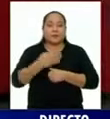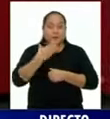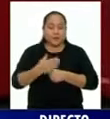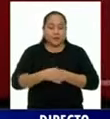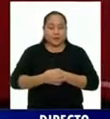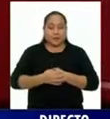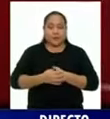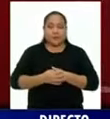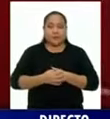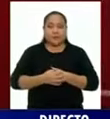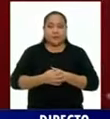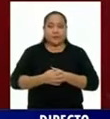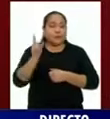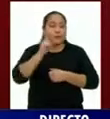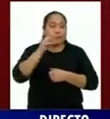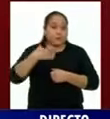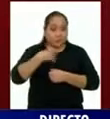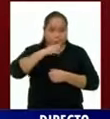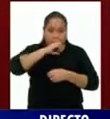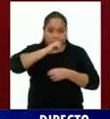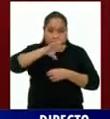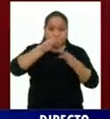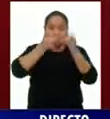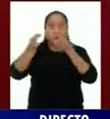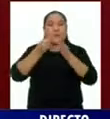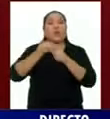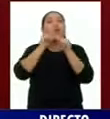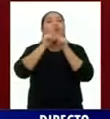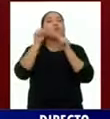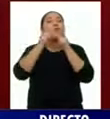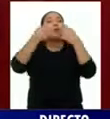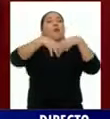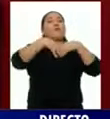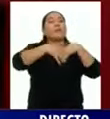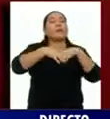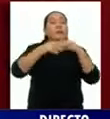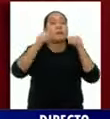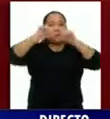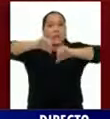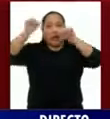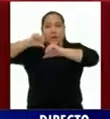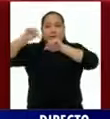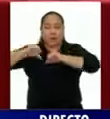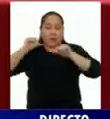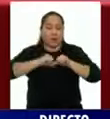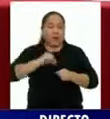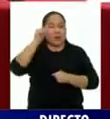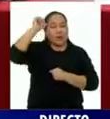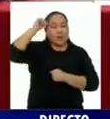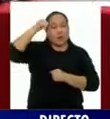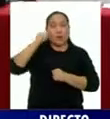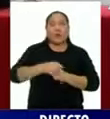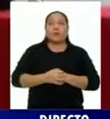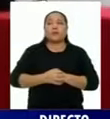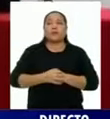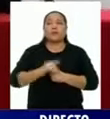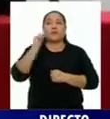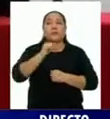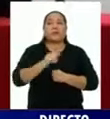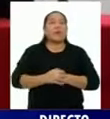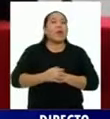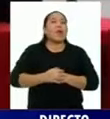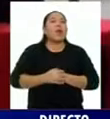Gracias. No puedo darles dato exacto del número de empresas quebradas porque recordemos que la quiebra de una empresa es un